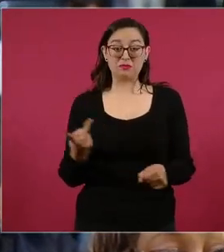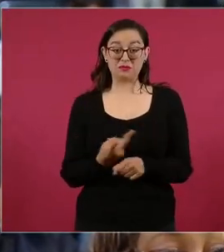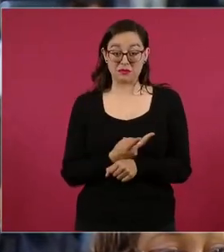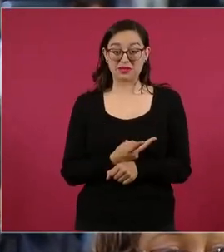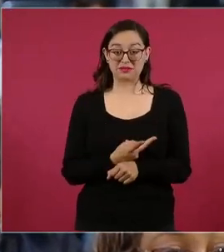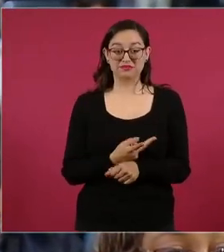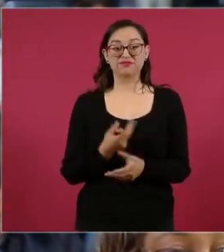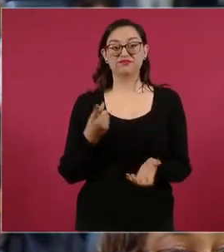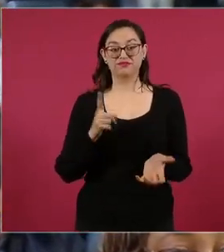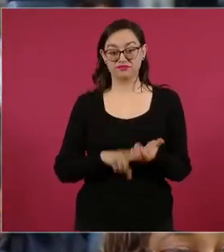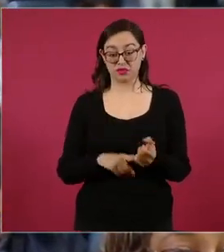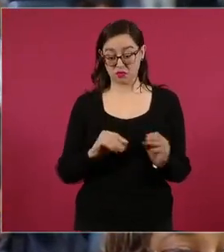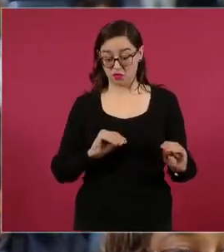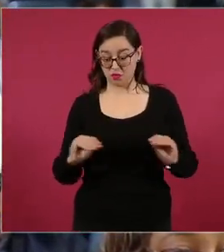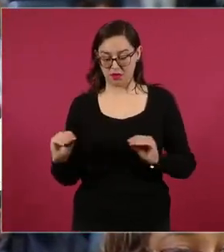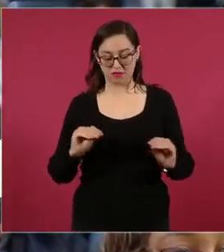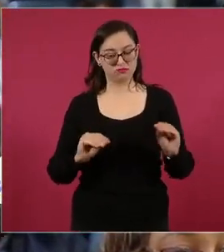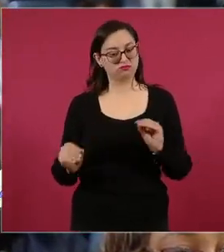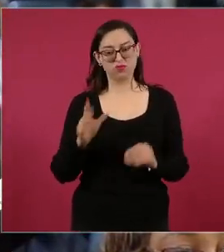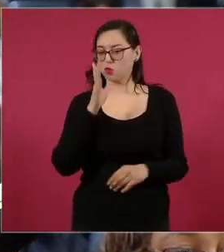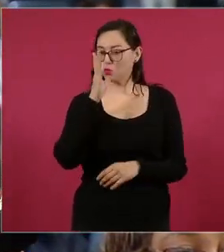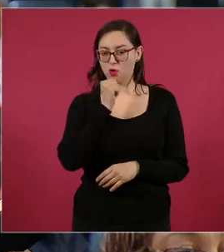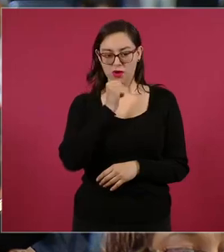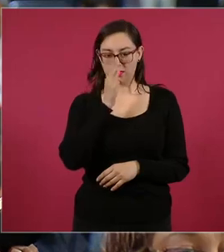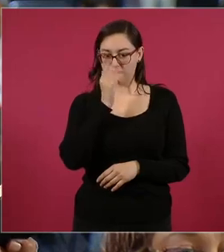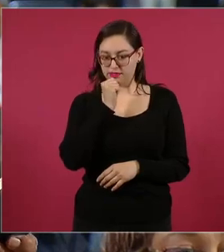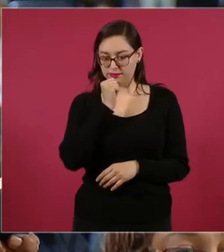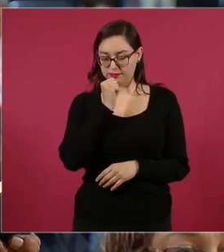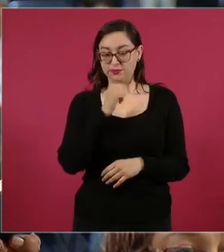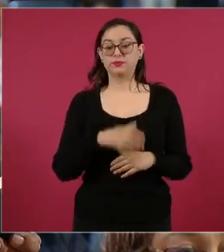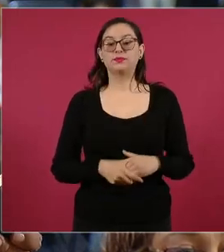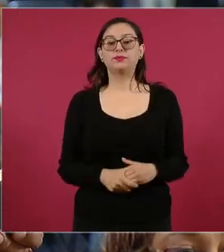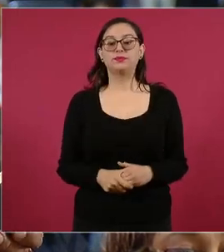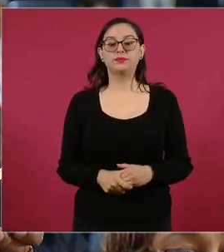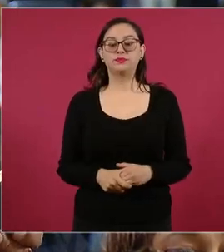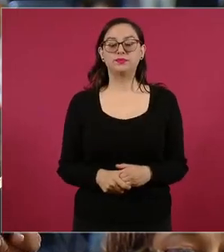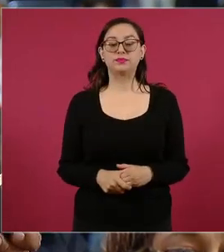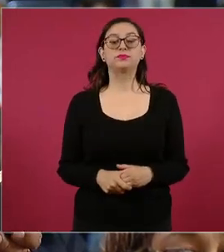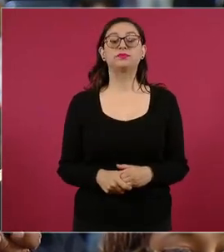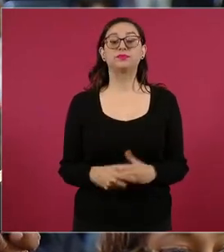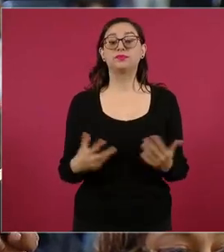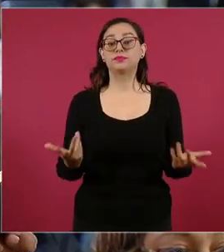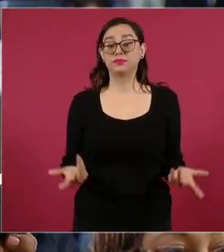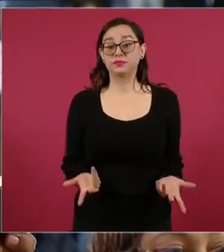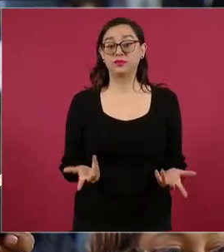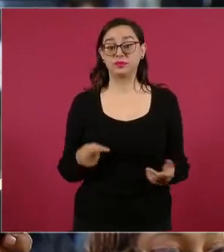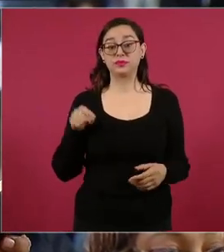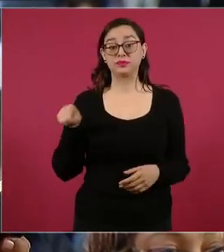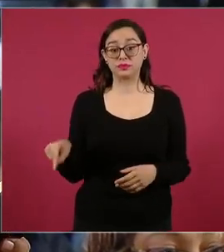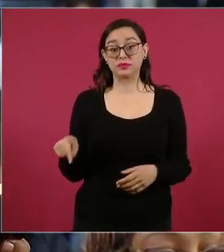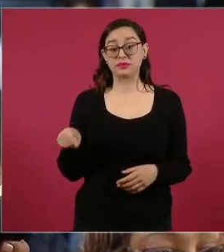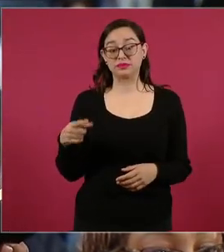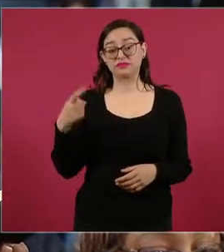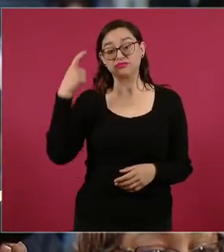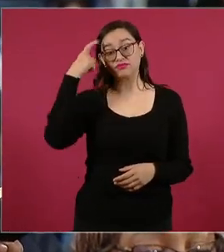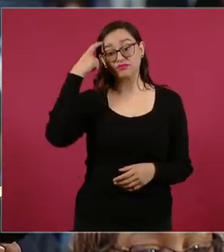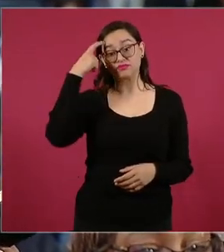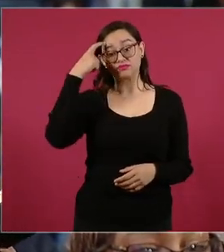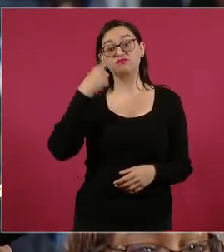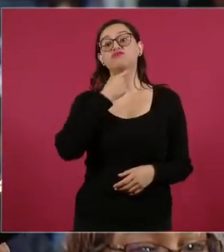las neuronas motoras. El tipo de células nerviosas son de la médula espinal y la parte inferior del